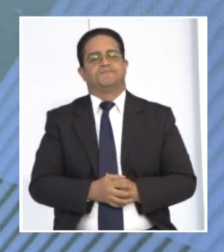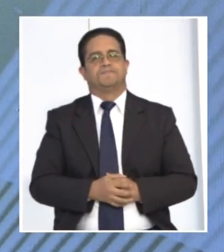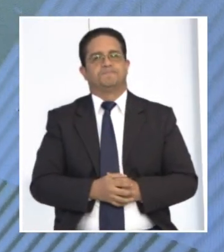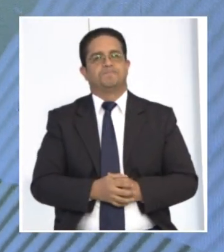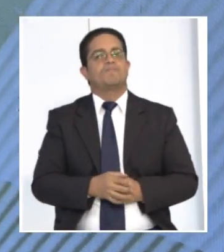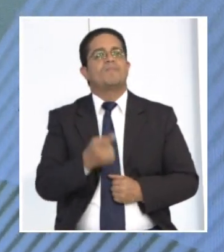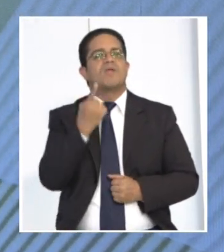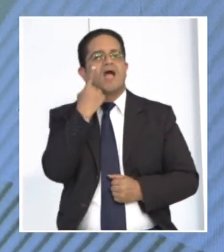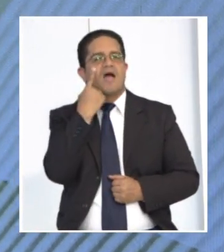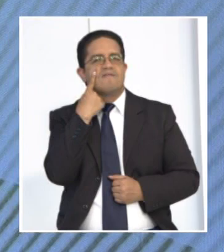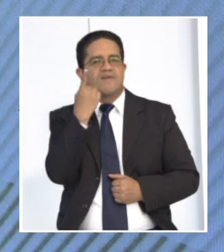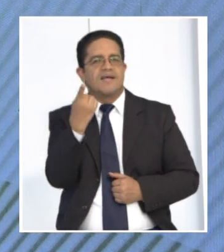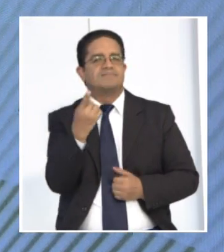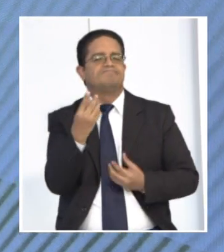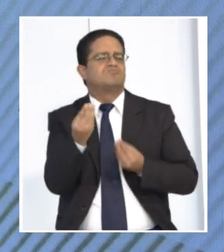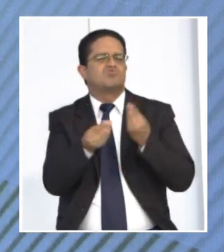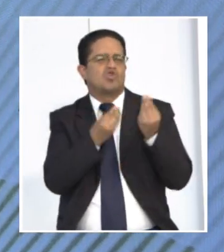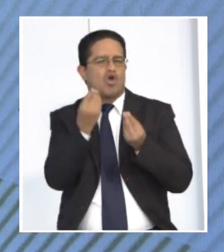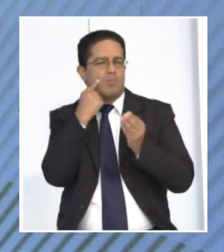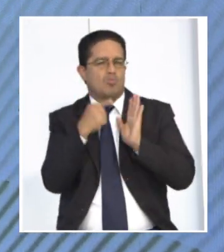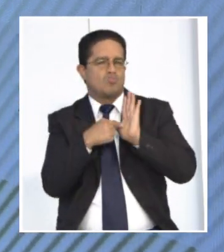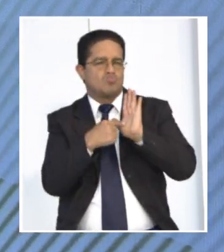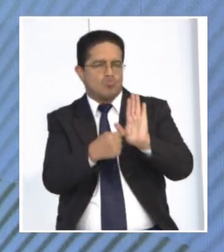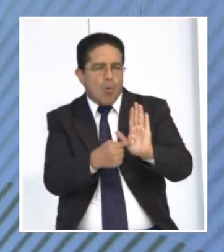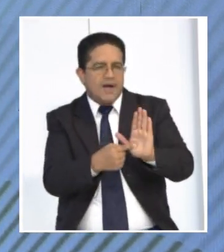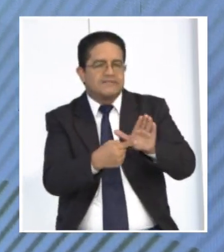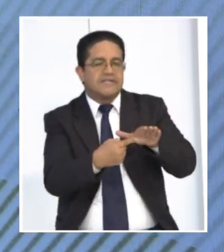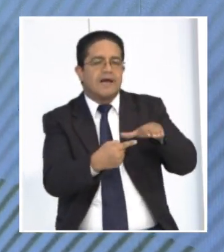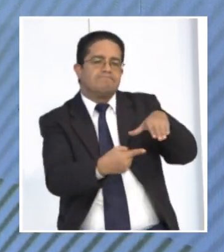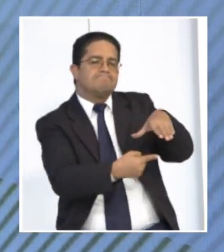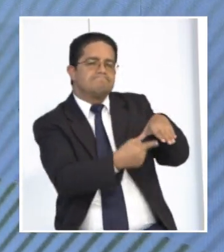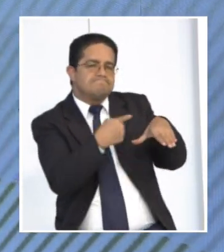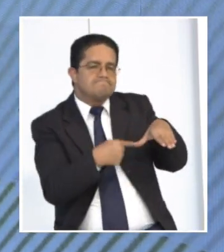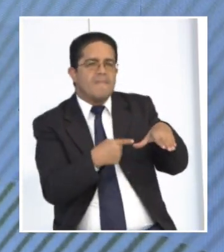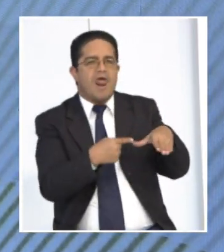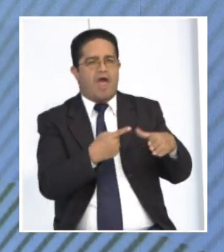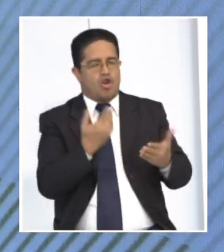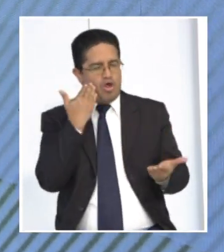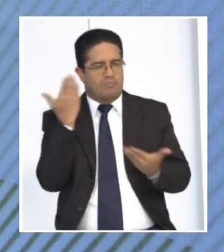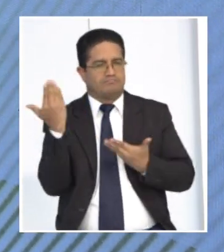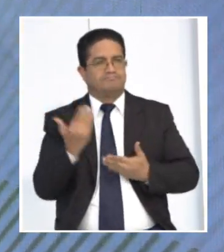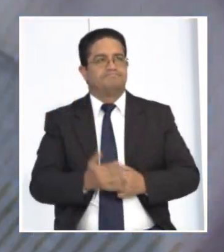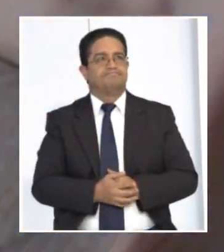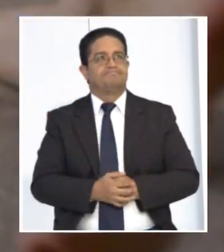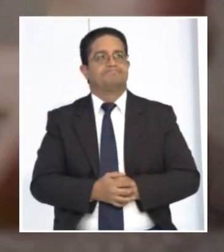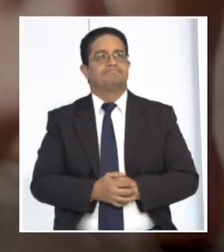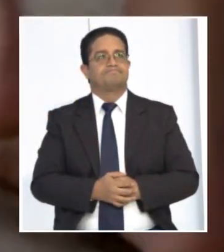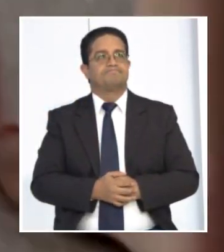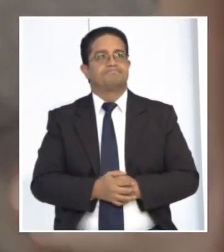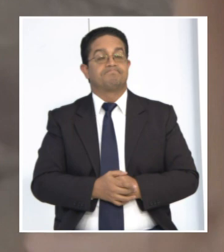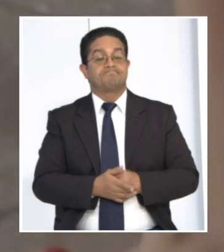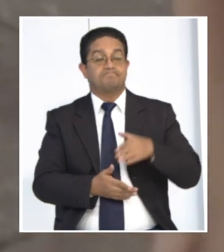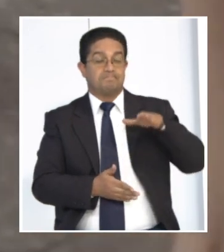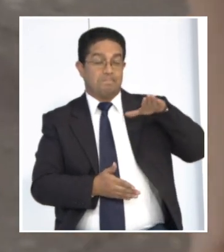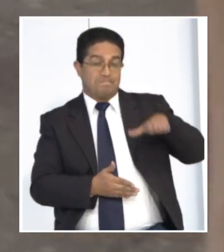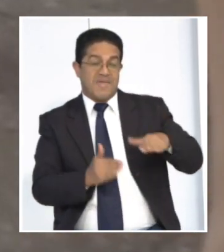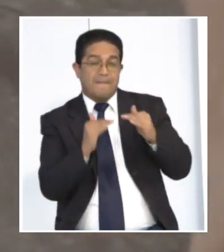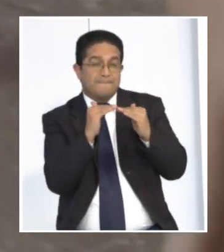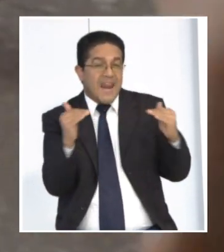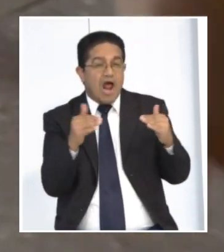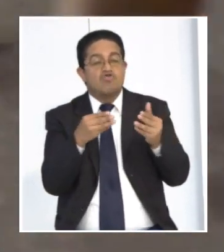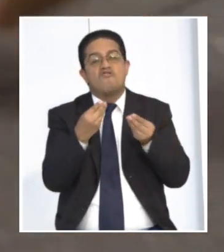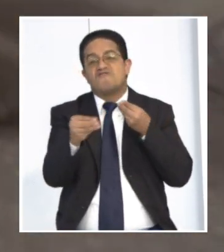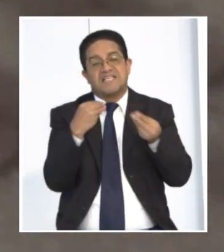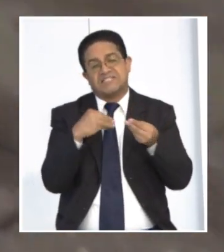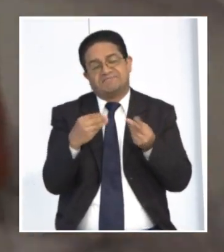Vamos a ver las diferentes formas de manifestación del pie plano y además más de este contenido. En general, el pie plano flexible no